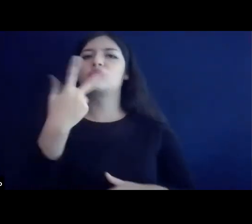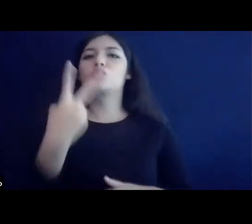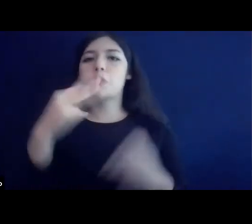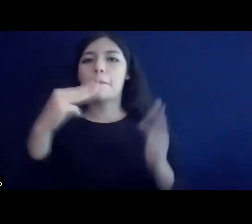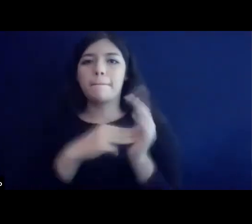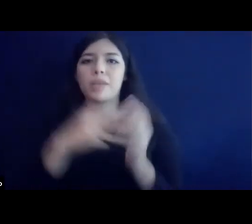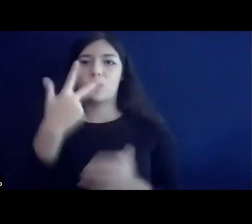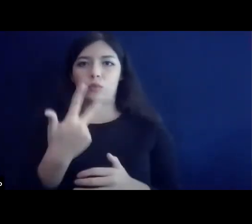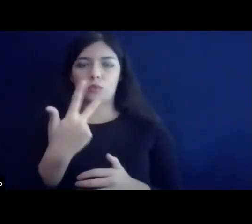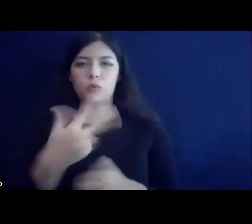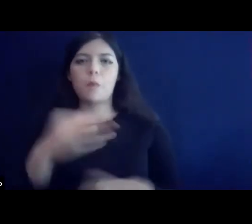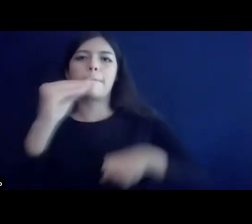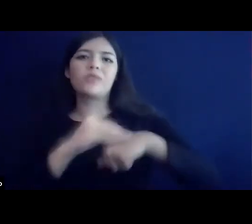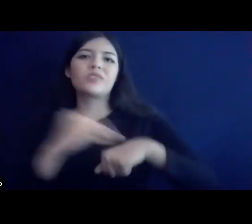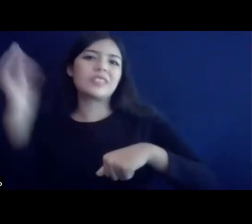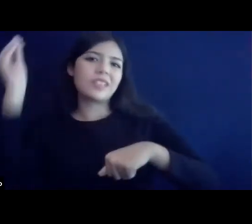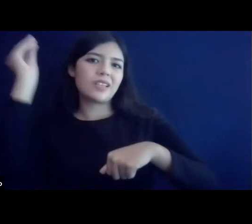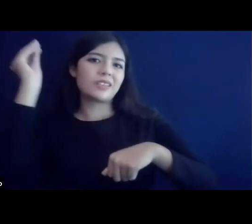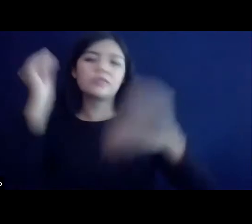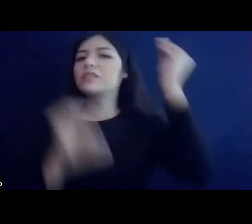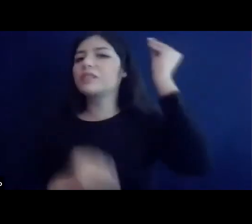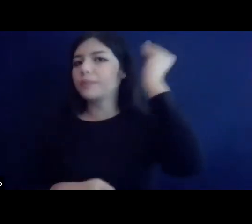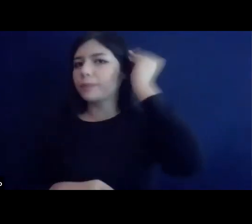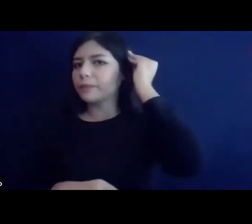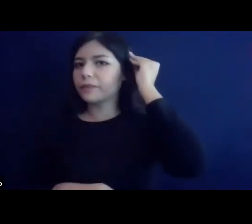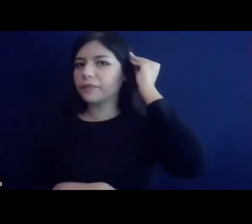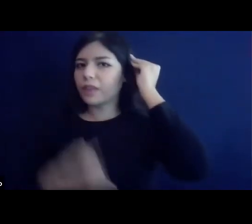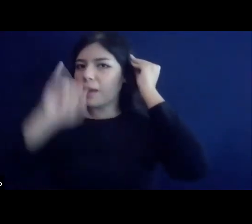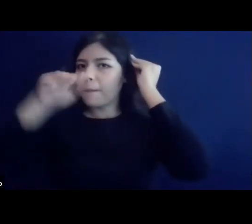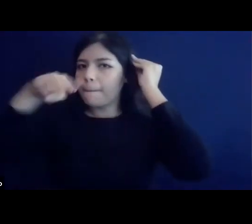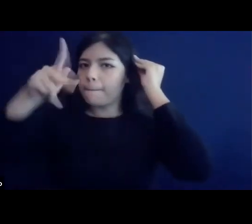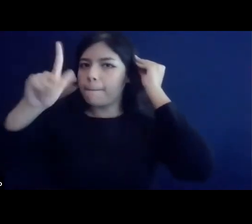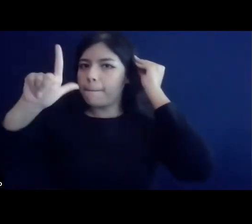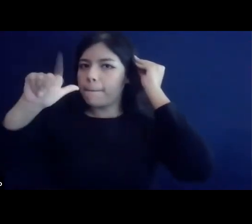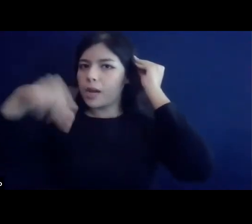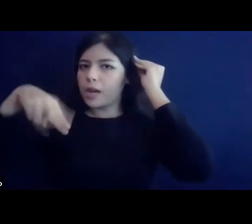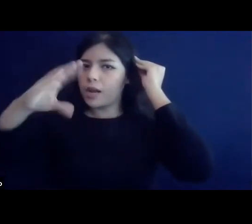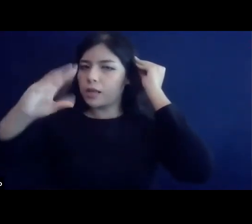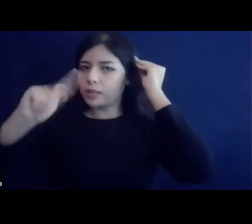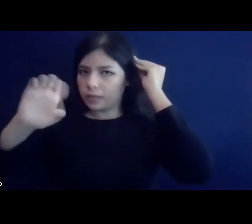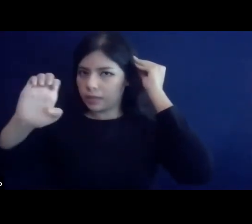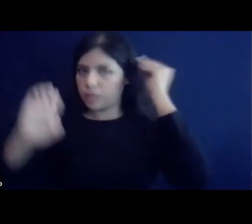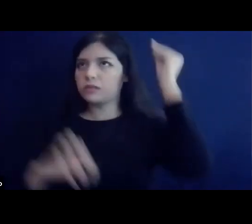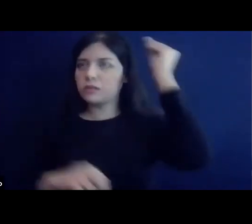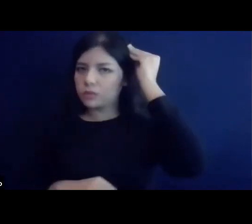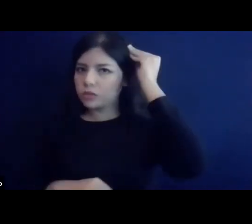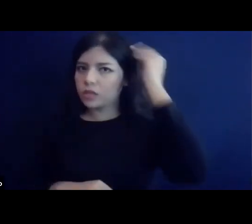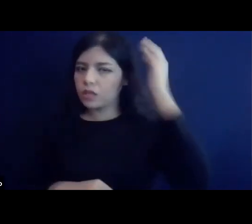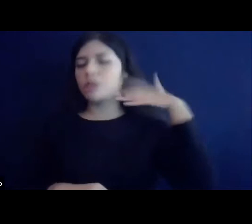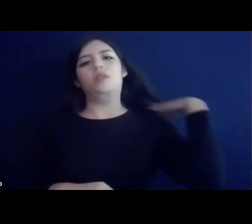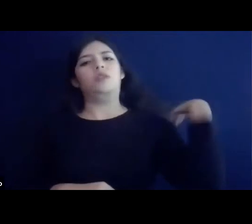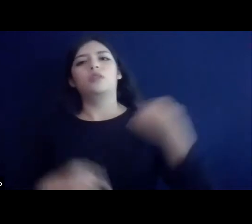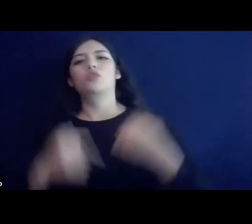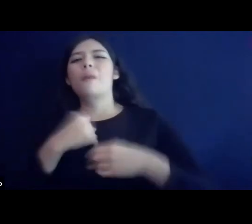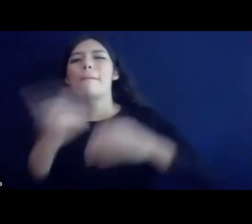el implante coclear en el oído izquierdo. Me interrumpí un poquito los estudios para rehabilitarme, para dedicarme a